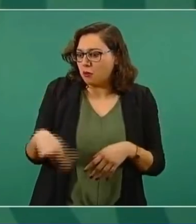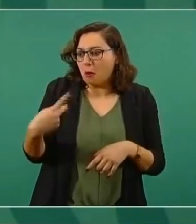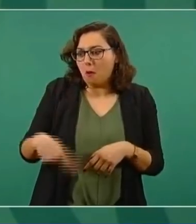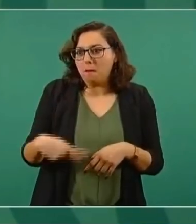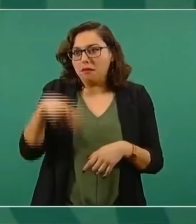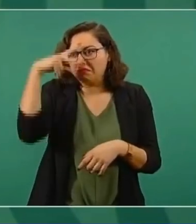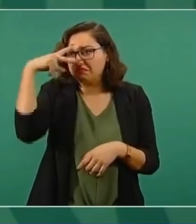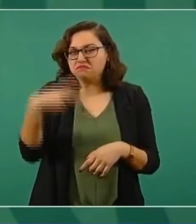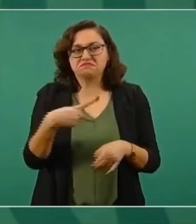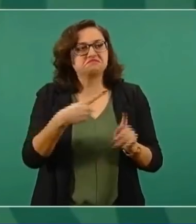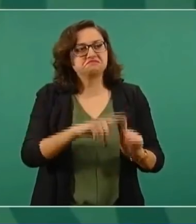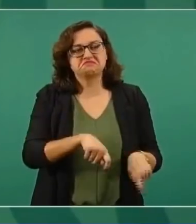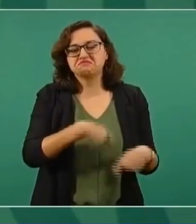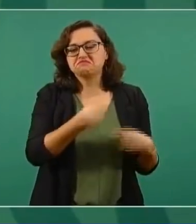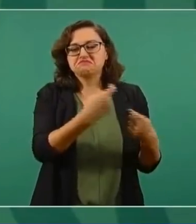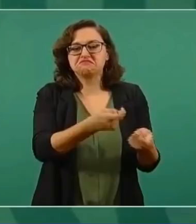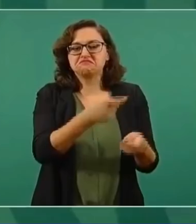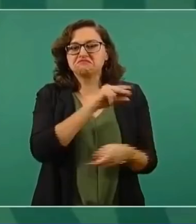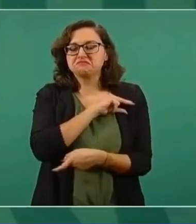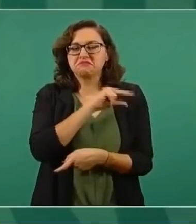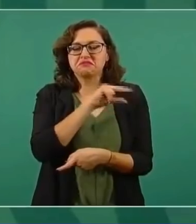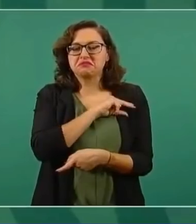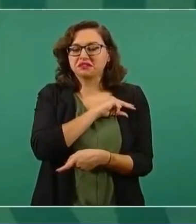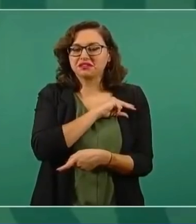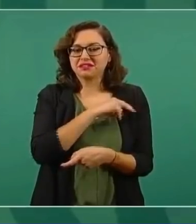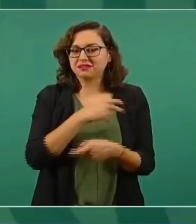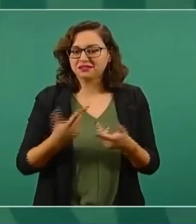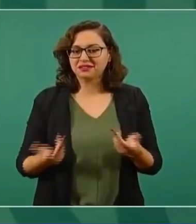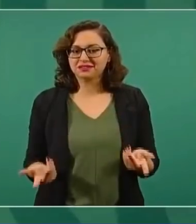de México, las empresas del pueblo.